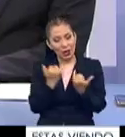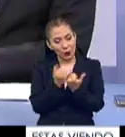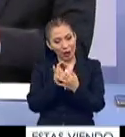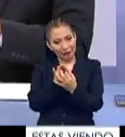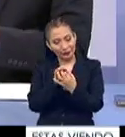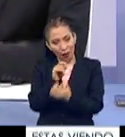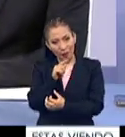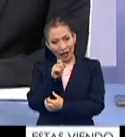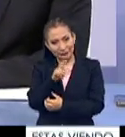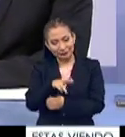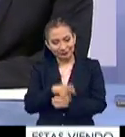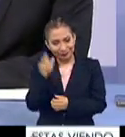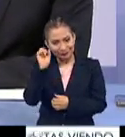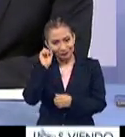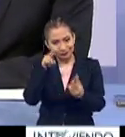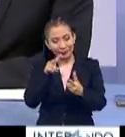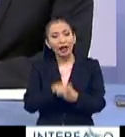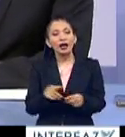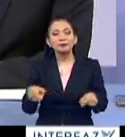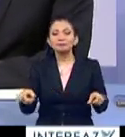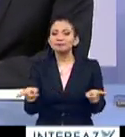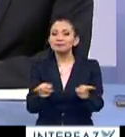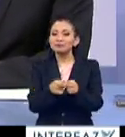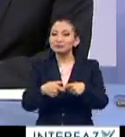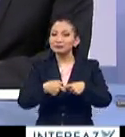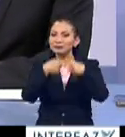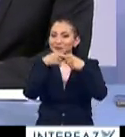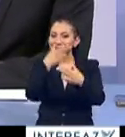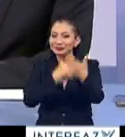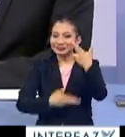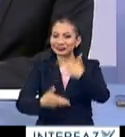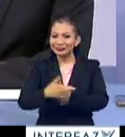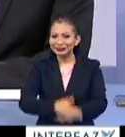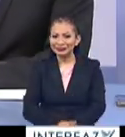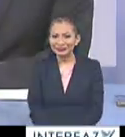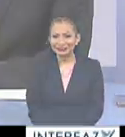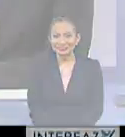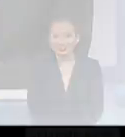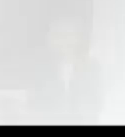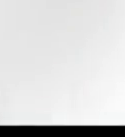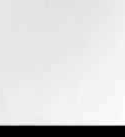alternativa. Omar. Gracias. Hasta luego. Vamos a hacer una breve pausa y regresamos.